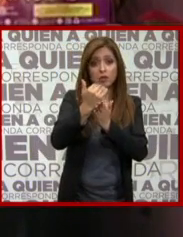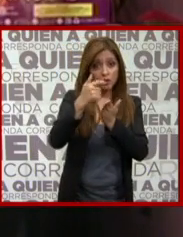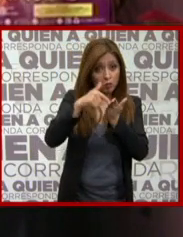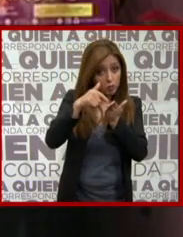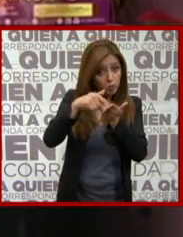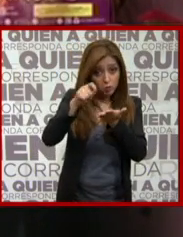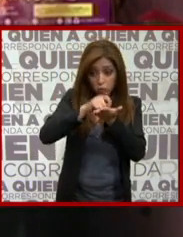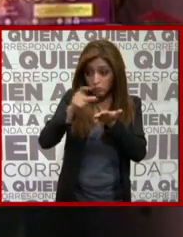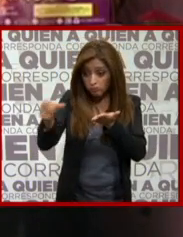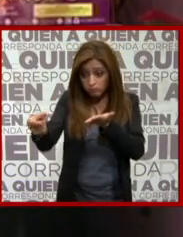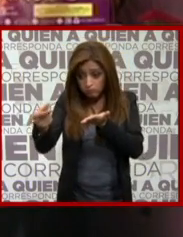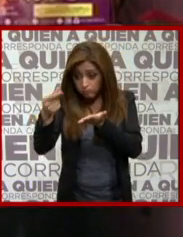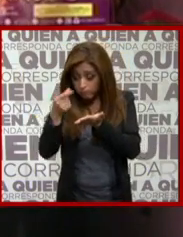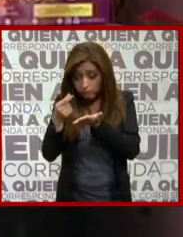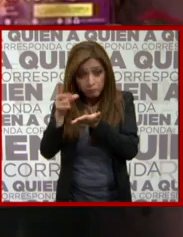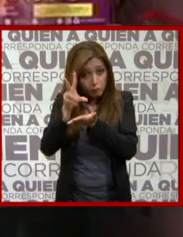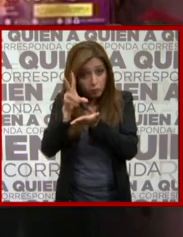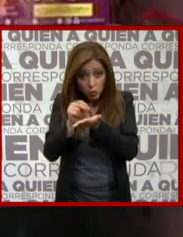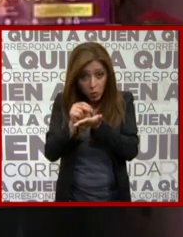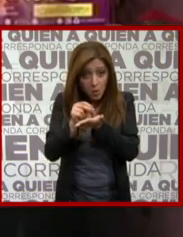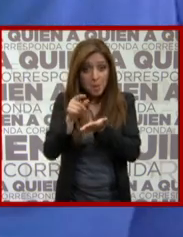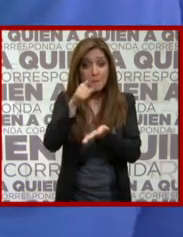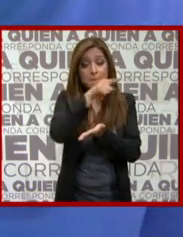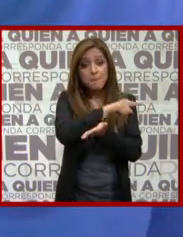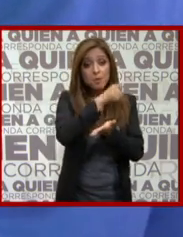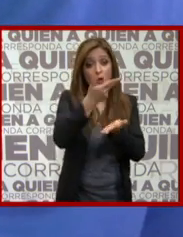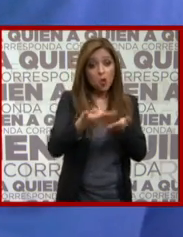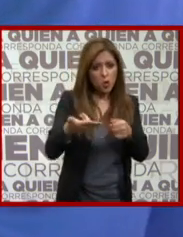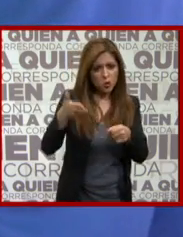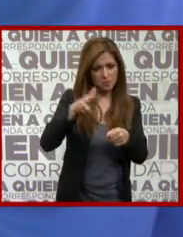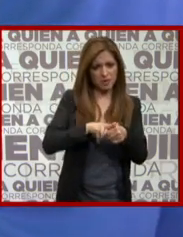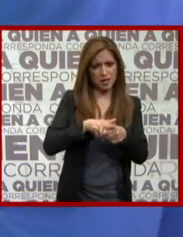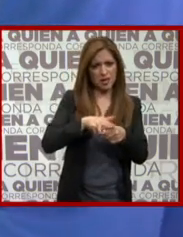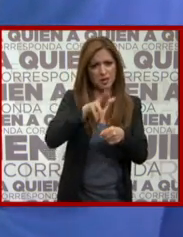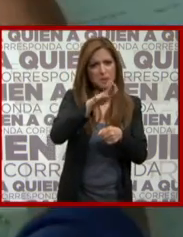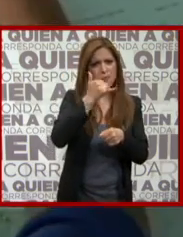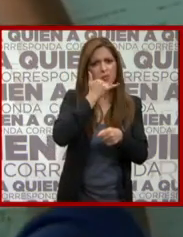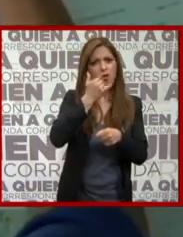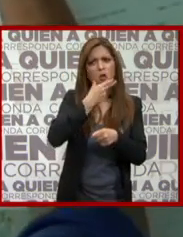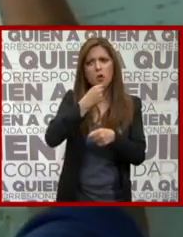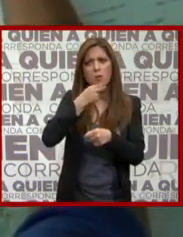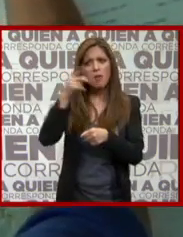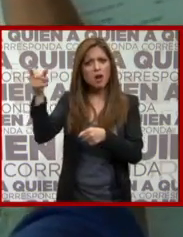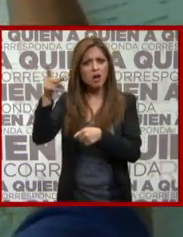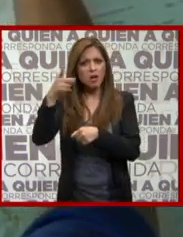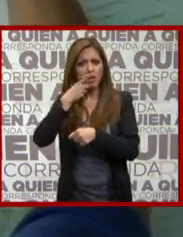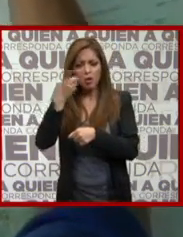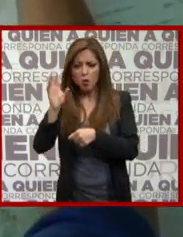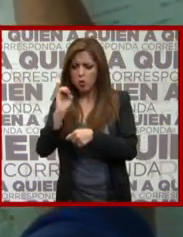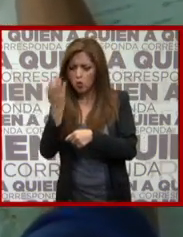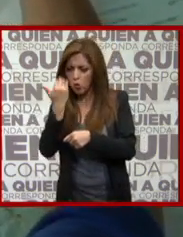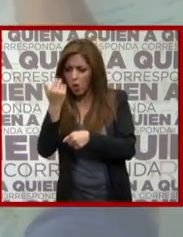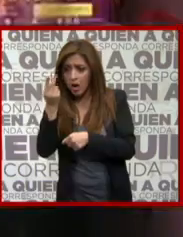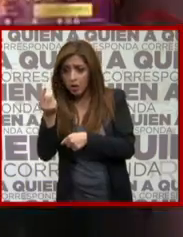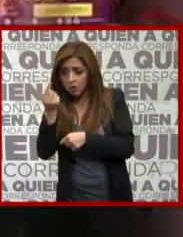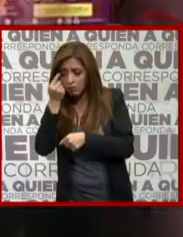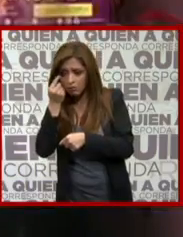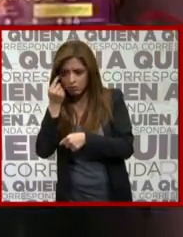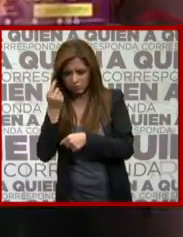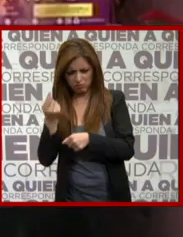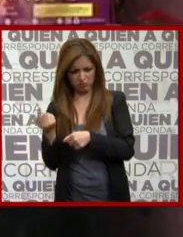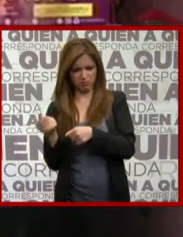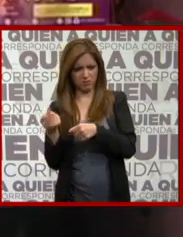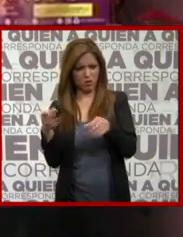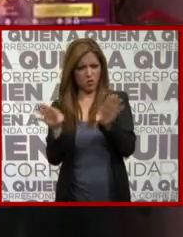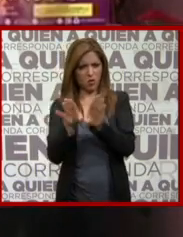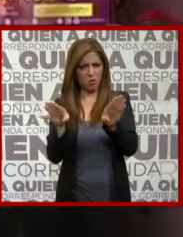no lo otorgaban la misma clínica. Yo les contesté que el doctor Velázquez me dijo que no había lentes. A lo que ellas me respondieron que por